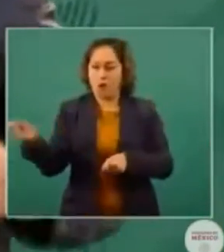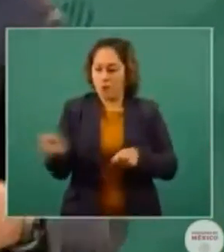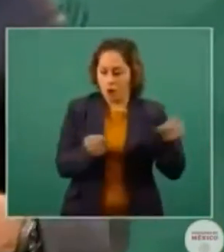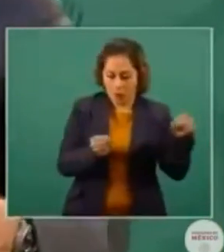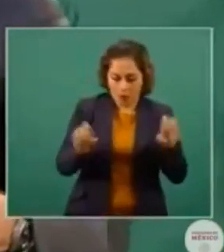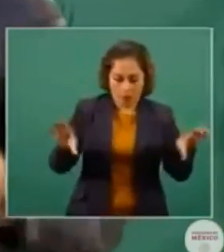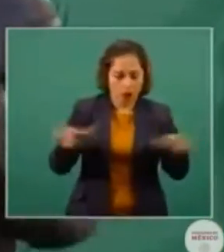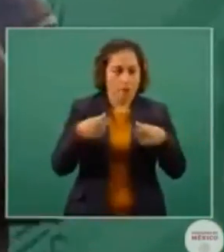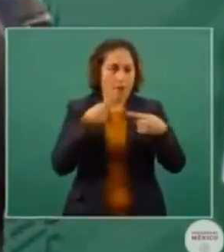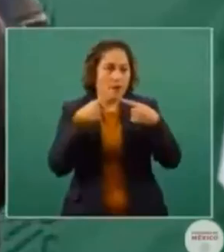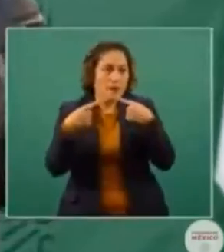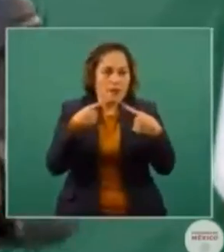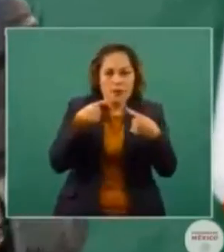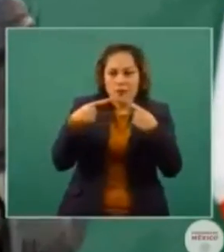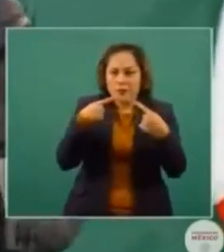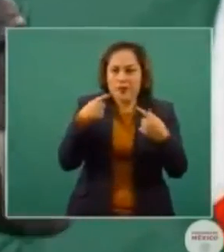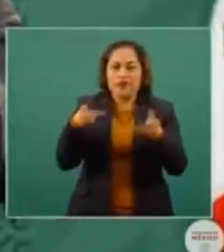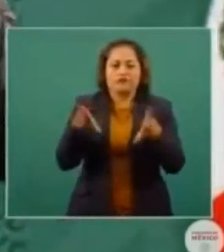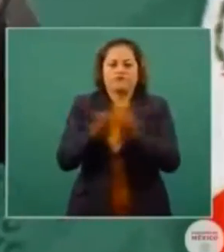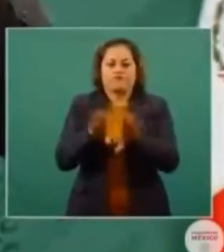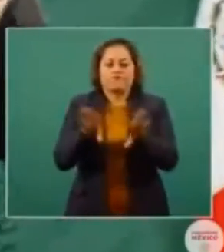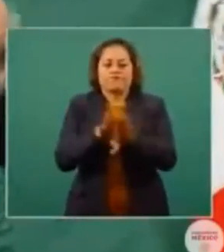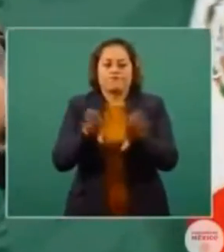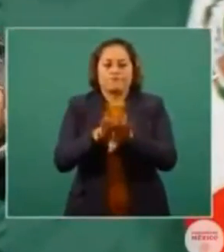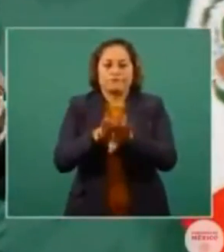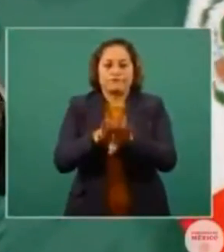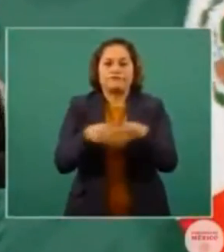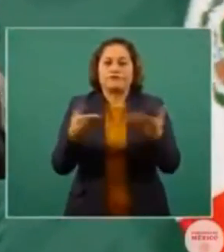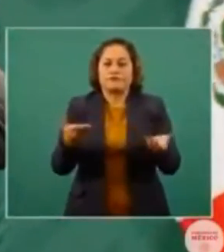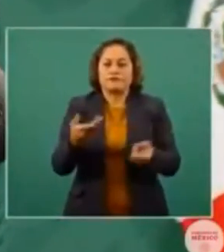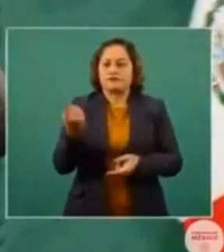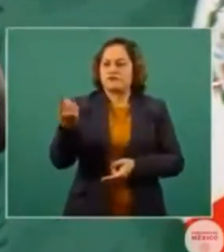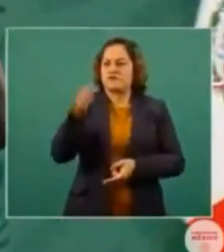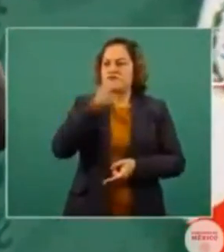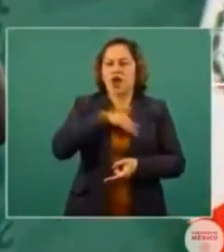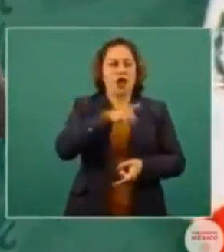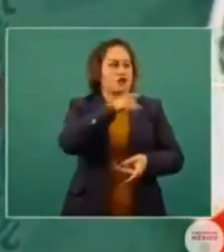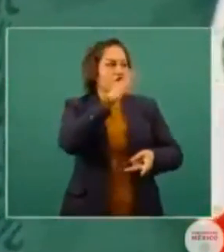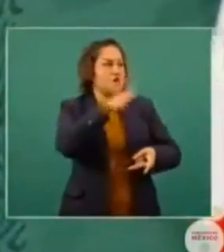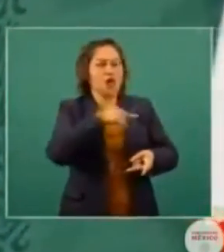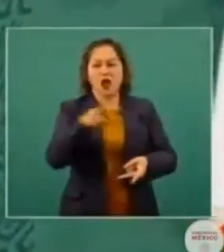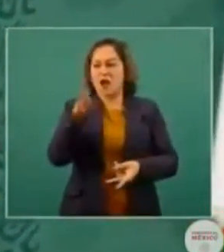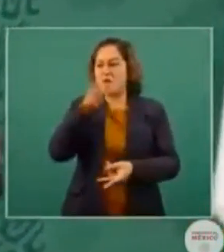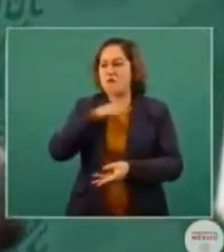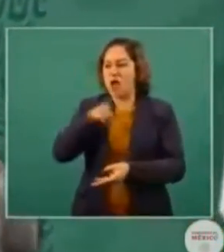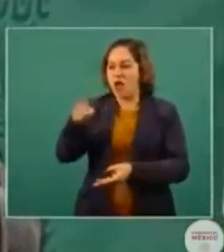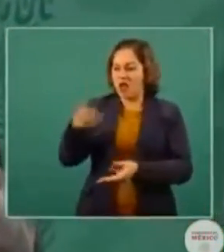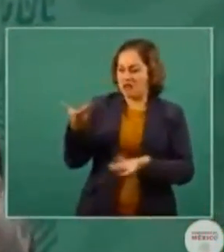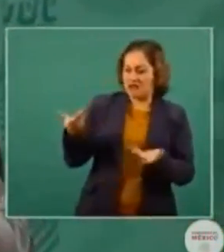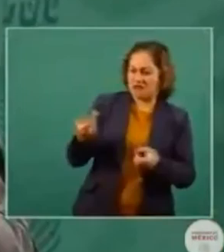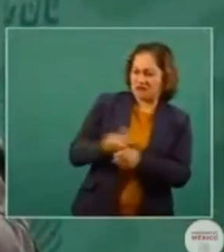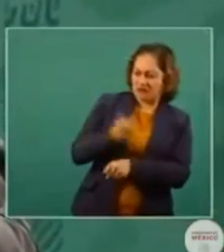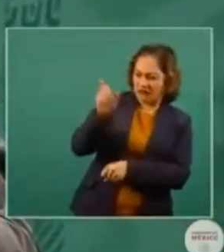pontificando, sentenciando, juzgando.